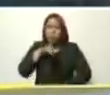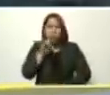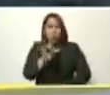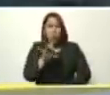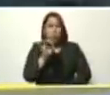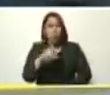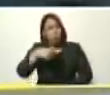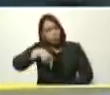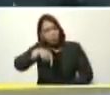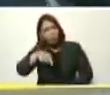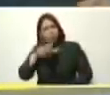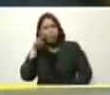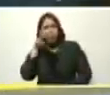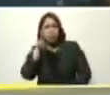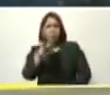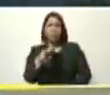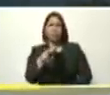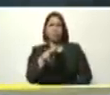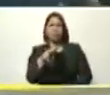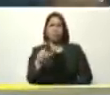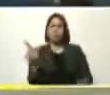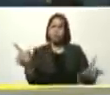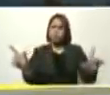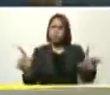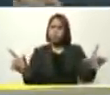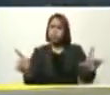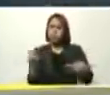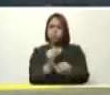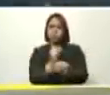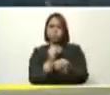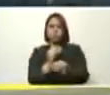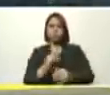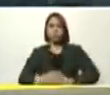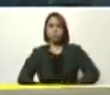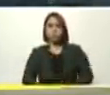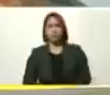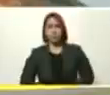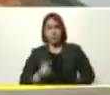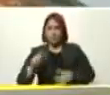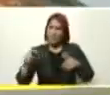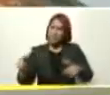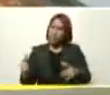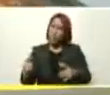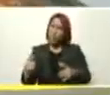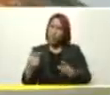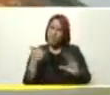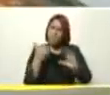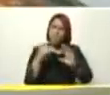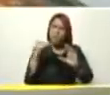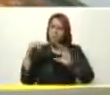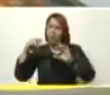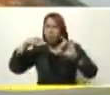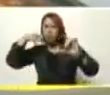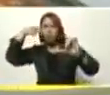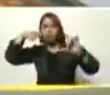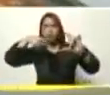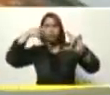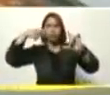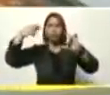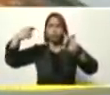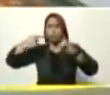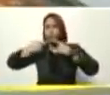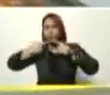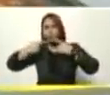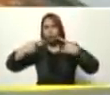Hoy lo he visto corriendo en redes sociales. La gente reproduciendo partes del discurso